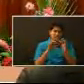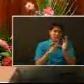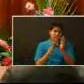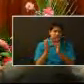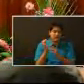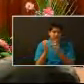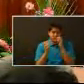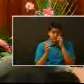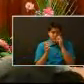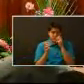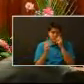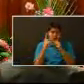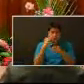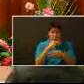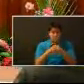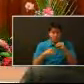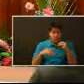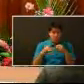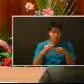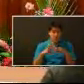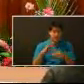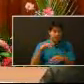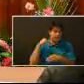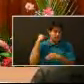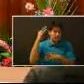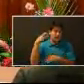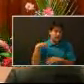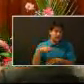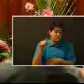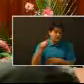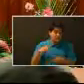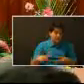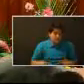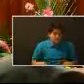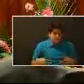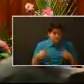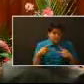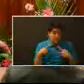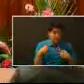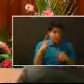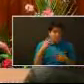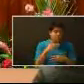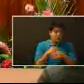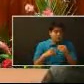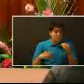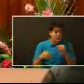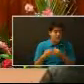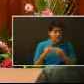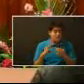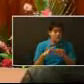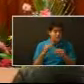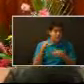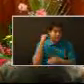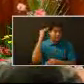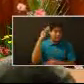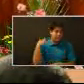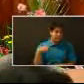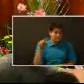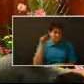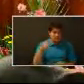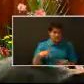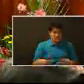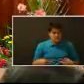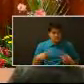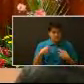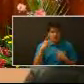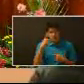Jesús. Un cambio de dimensión para su vida, un cambio de dimensión para su vida, una